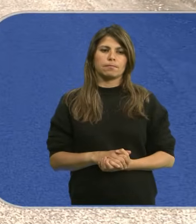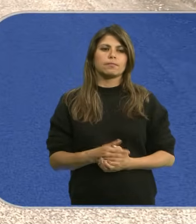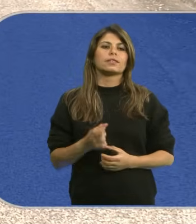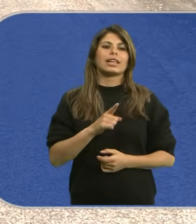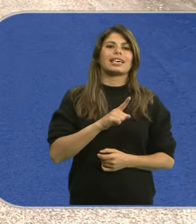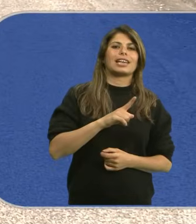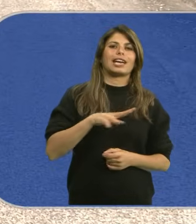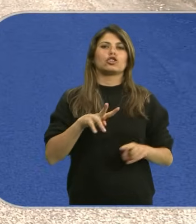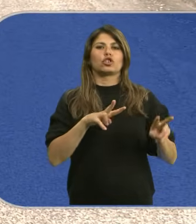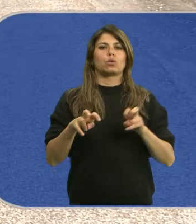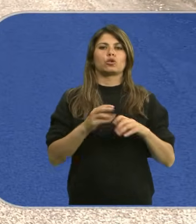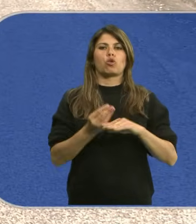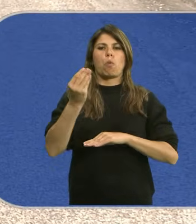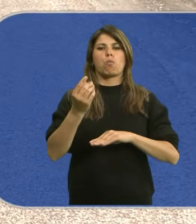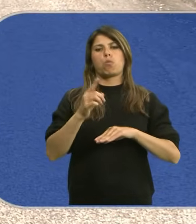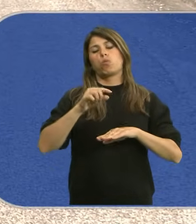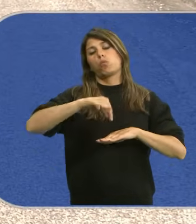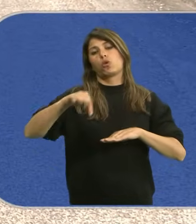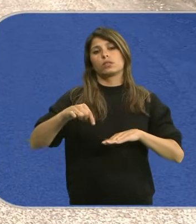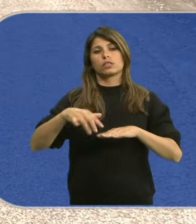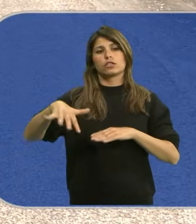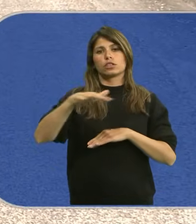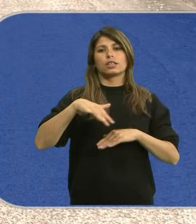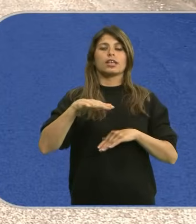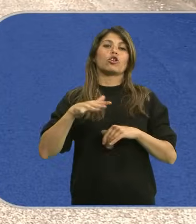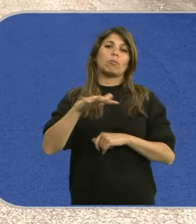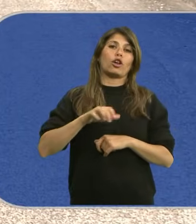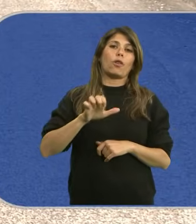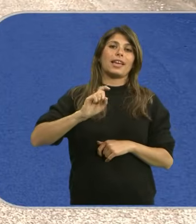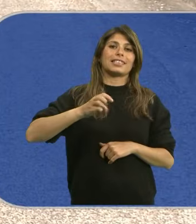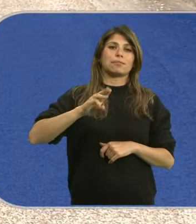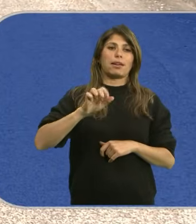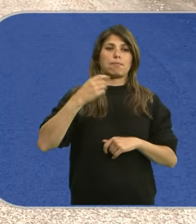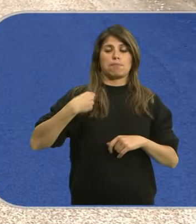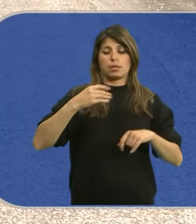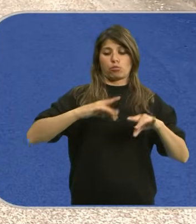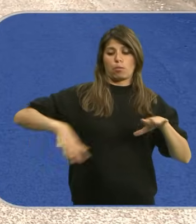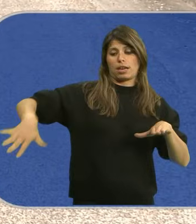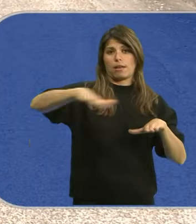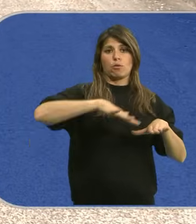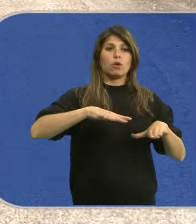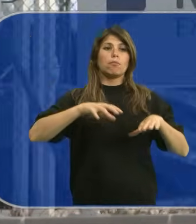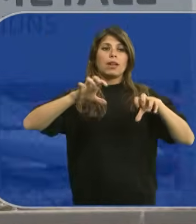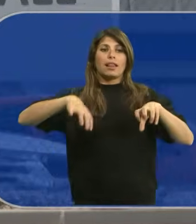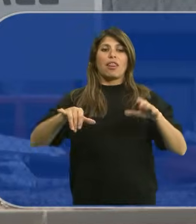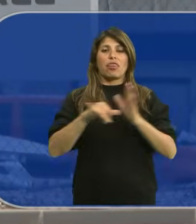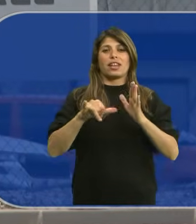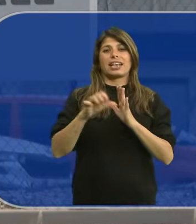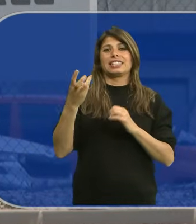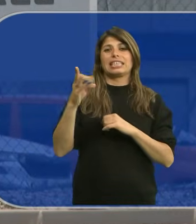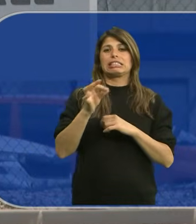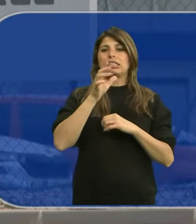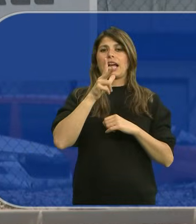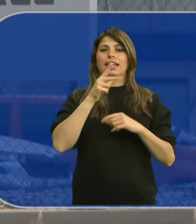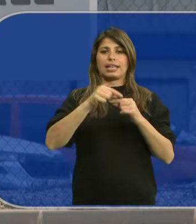Los 14 nuevos polvorines se ubicarán al norte del complejo de Expal, en este páramo de Masa, en una parcela de cerca de 30 hectáreas adquirida a